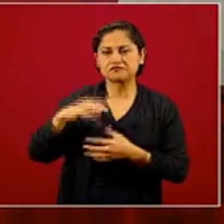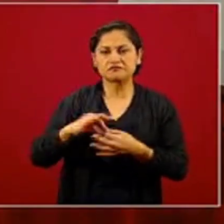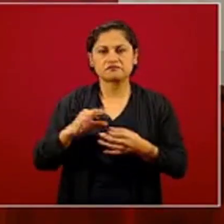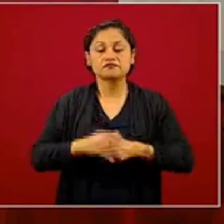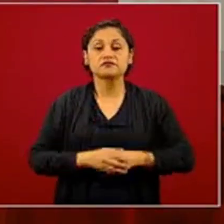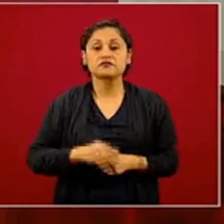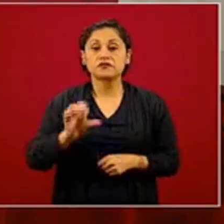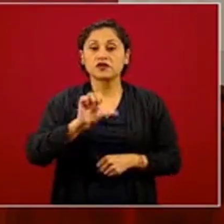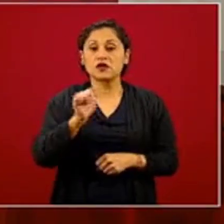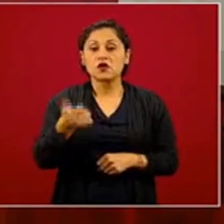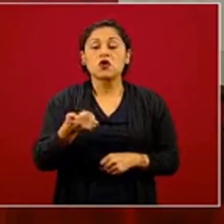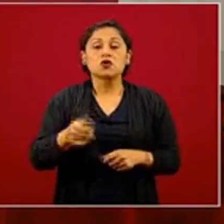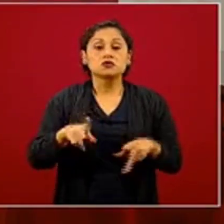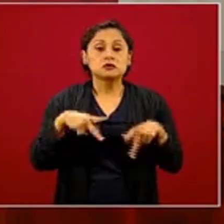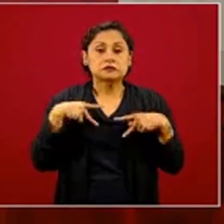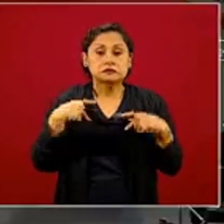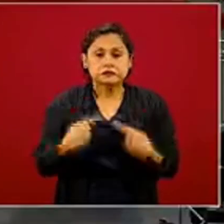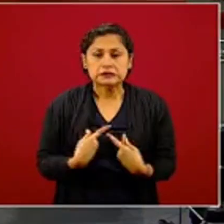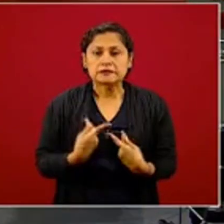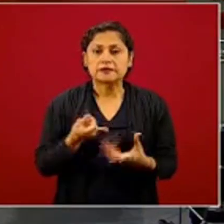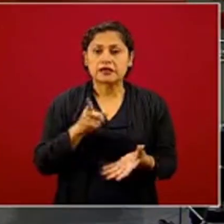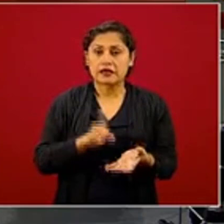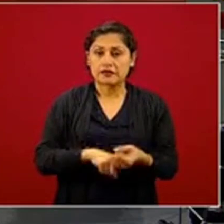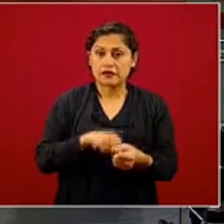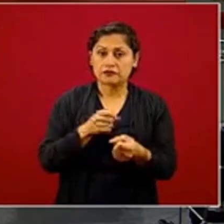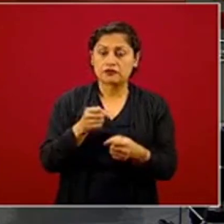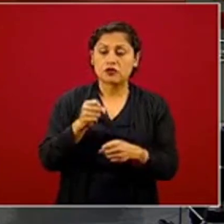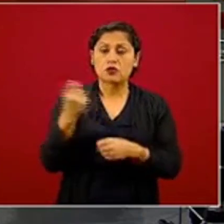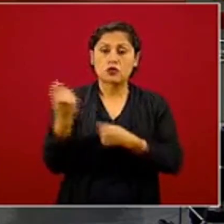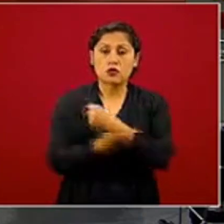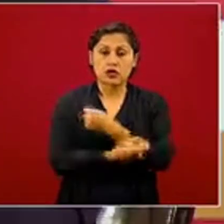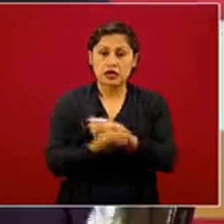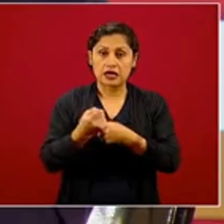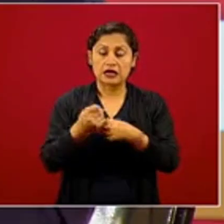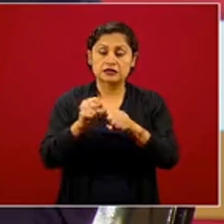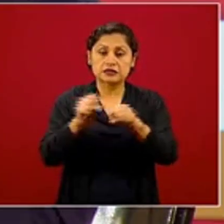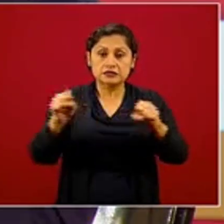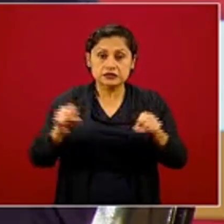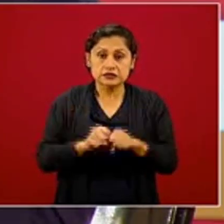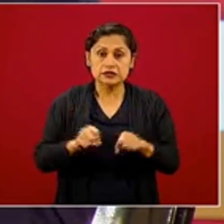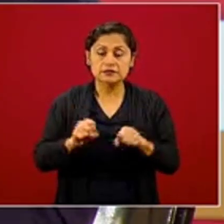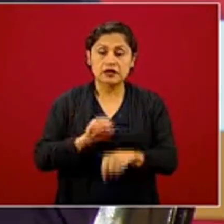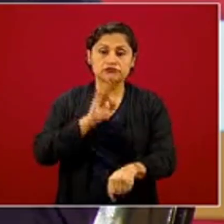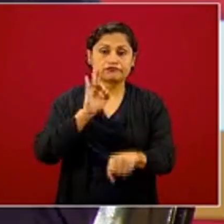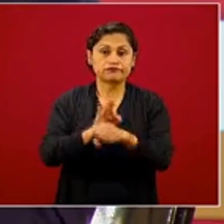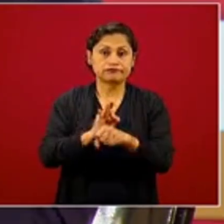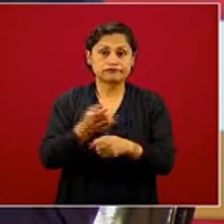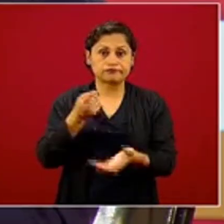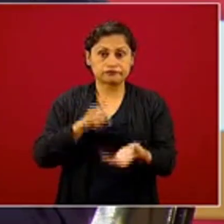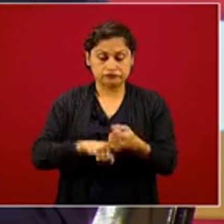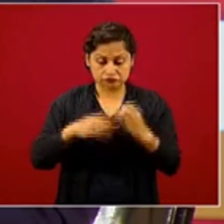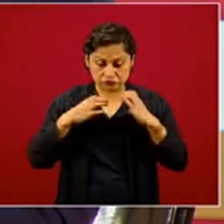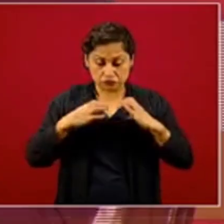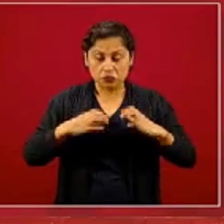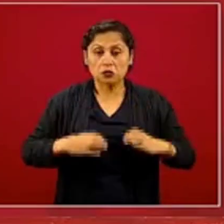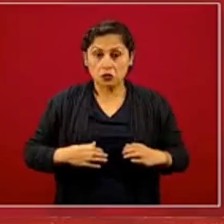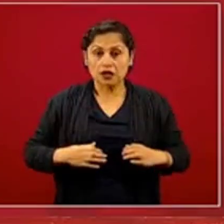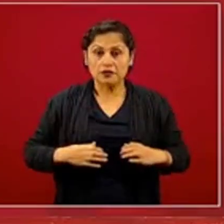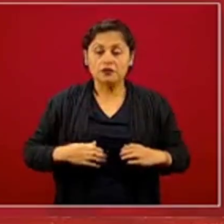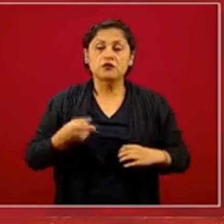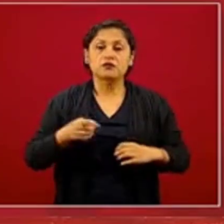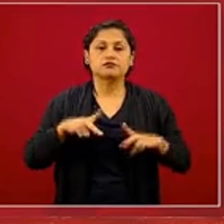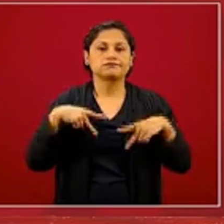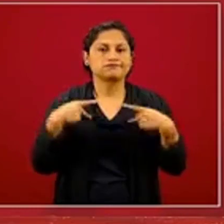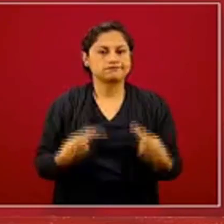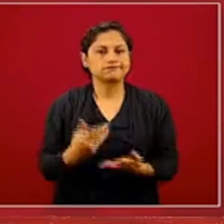Inmunosupresión por cualquier causa, es decir, el sistema de defensas del cuerpo, el sistema inmune está deprimido, está abatido, cáncer,